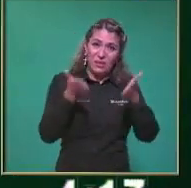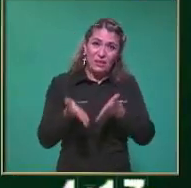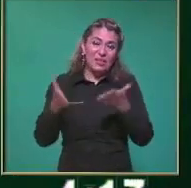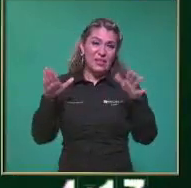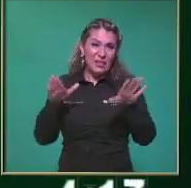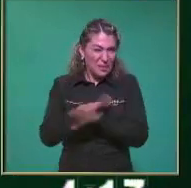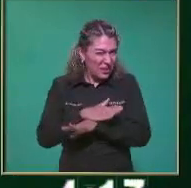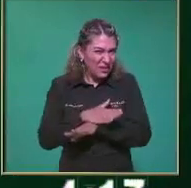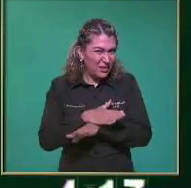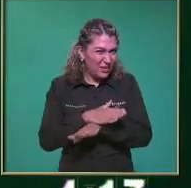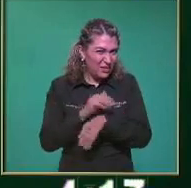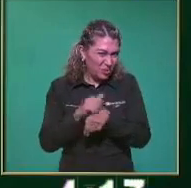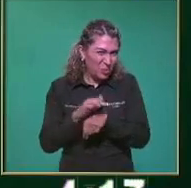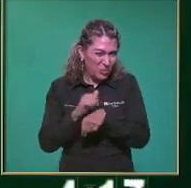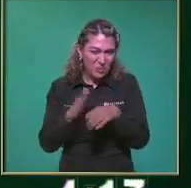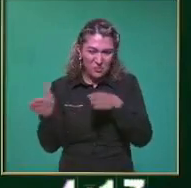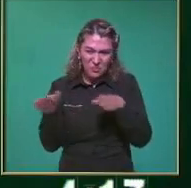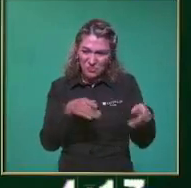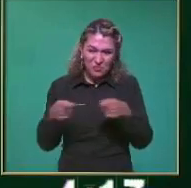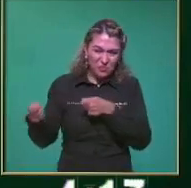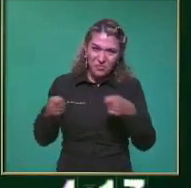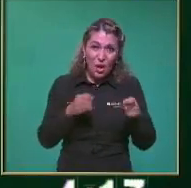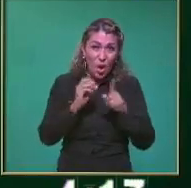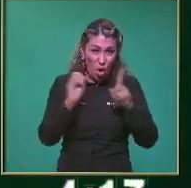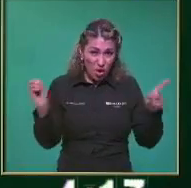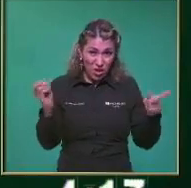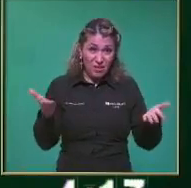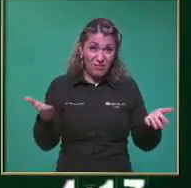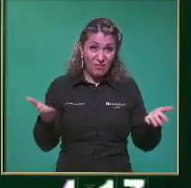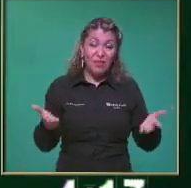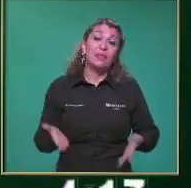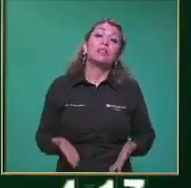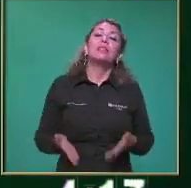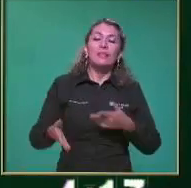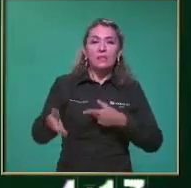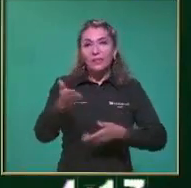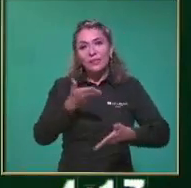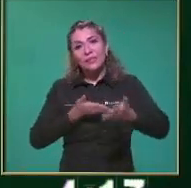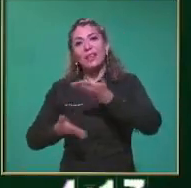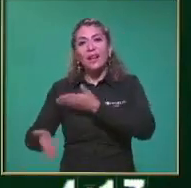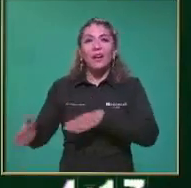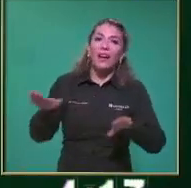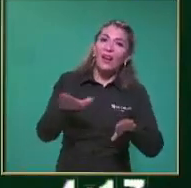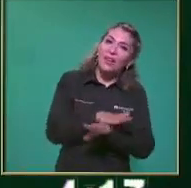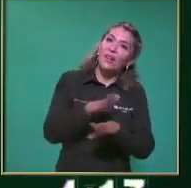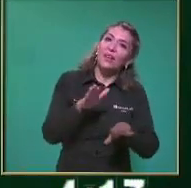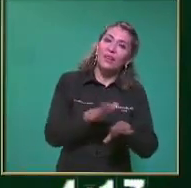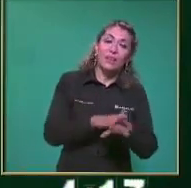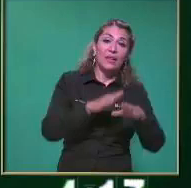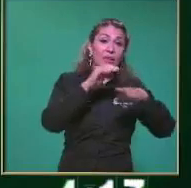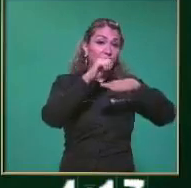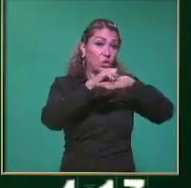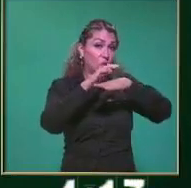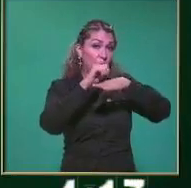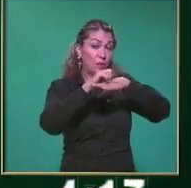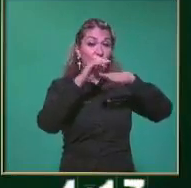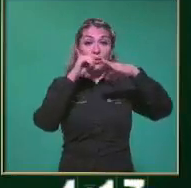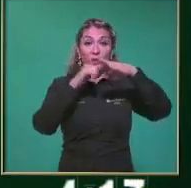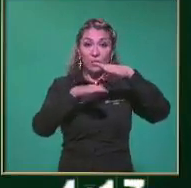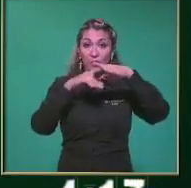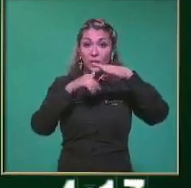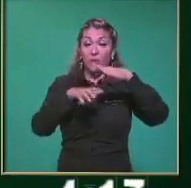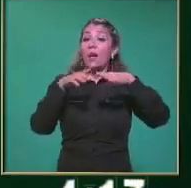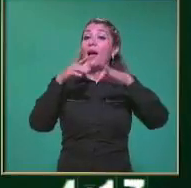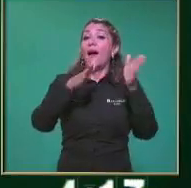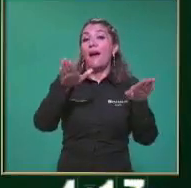sí, pero aquí lo que sucede es que vamos a estar cambiando ahora de fracción a decimal o